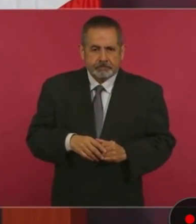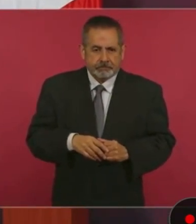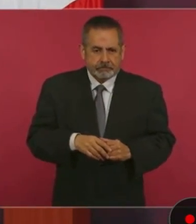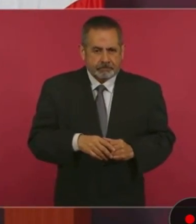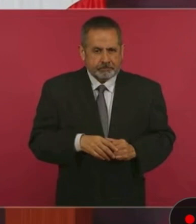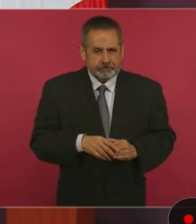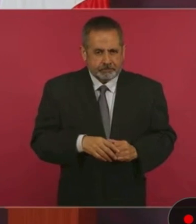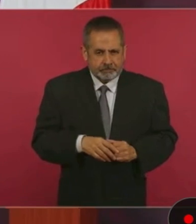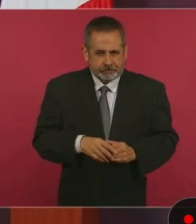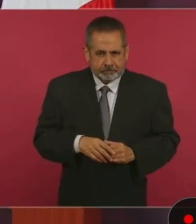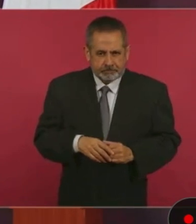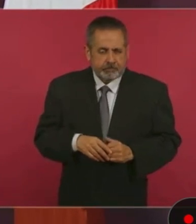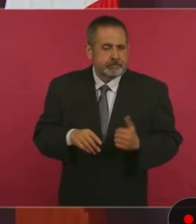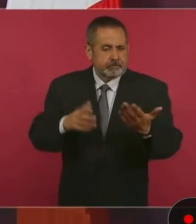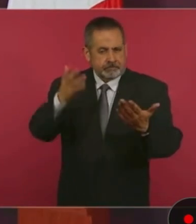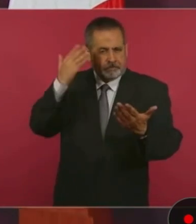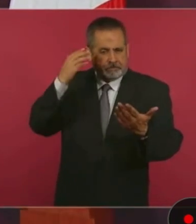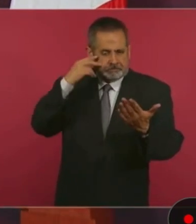limitado al Estado